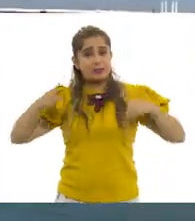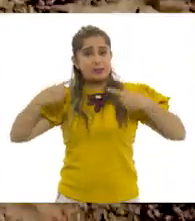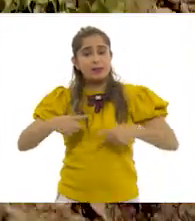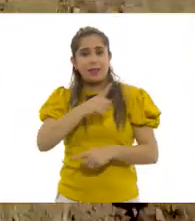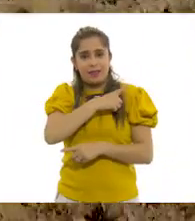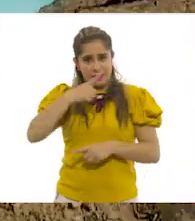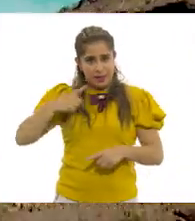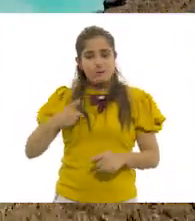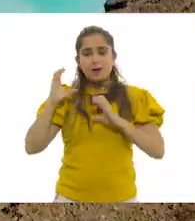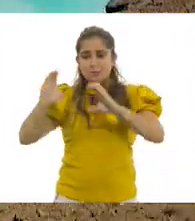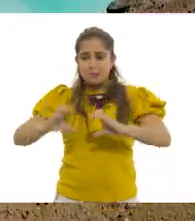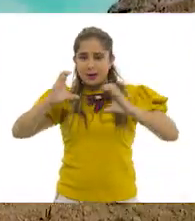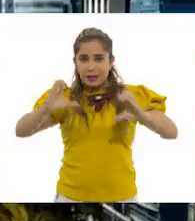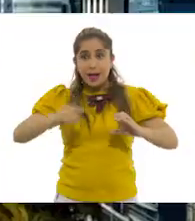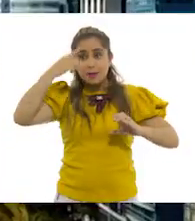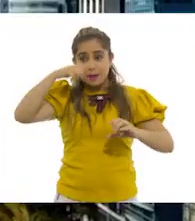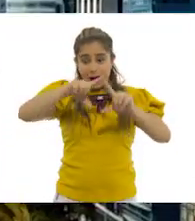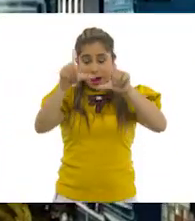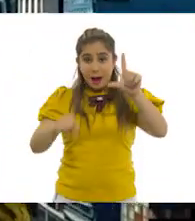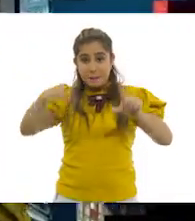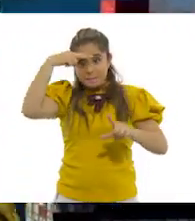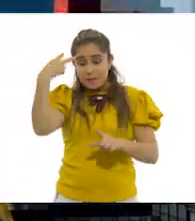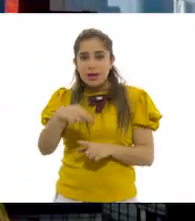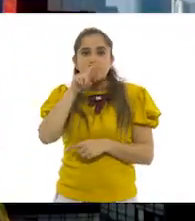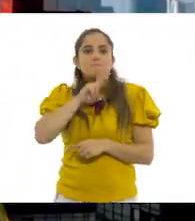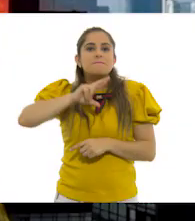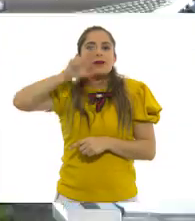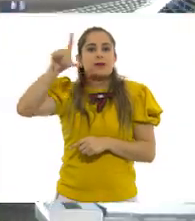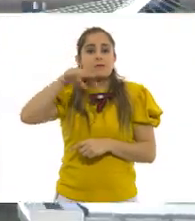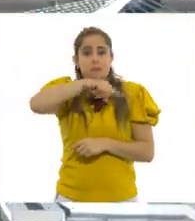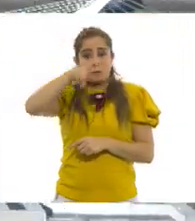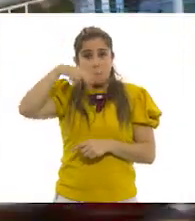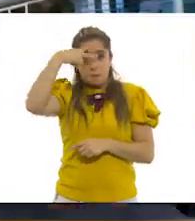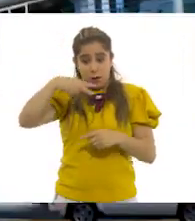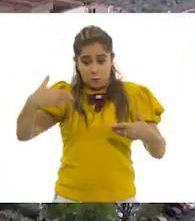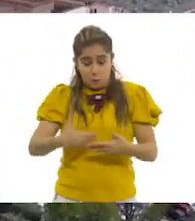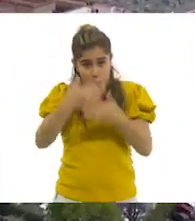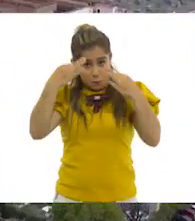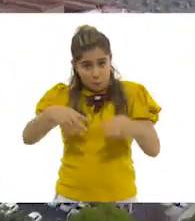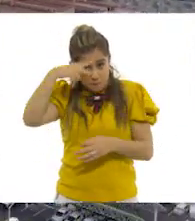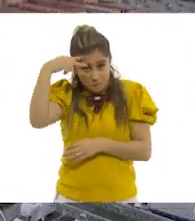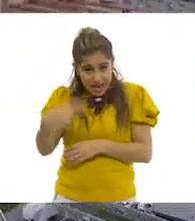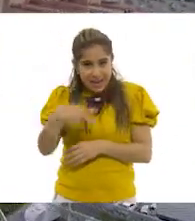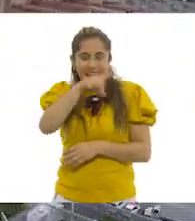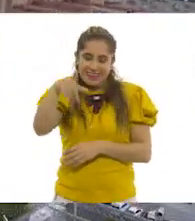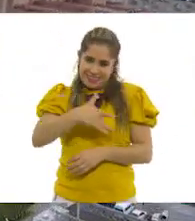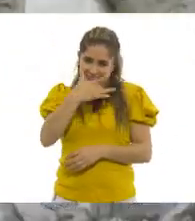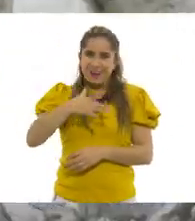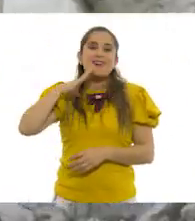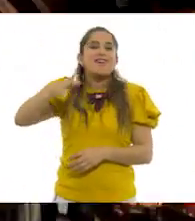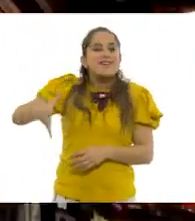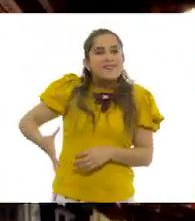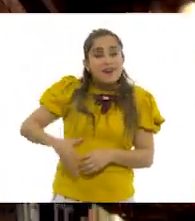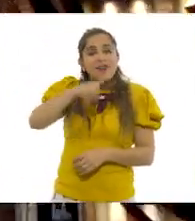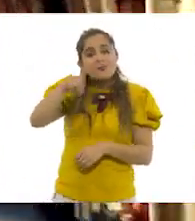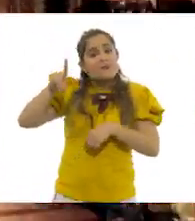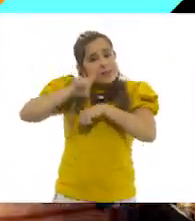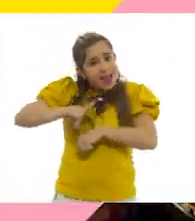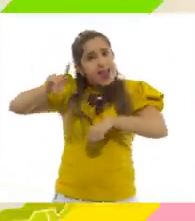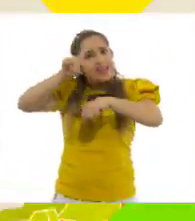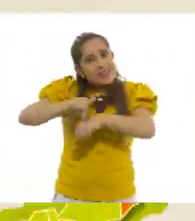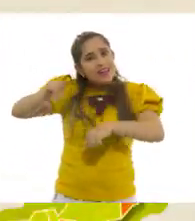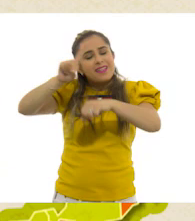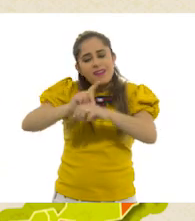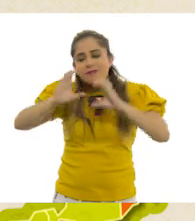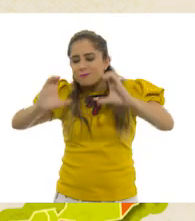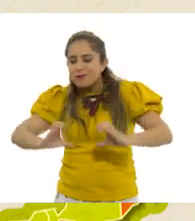el mejor lugar del mundo. Ser mexicano es un orgullo y hay que trabajar duro todos los días para que logremos todo lo que soñamos